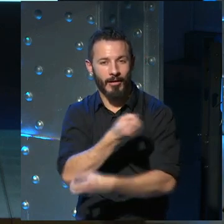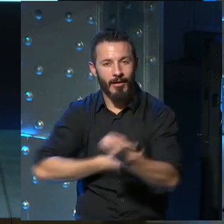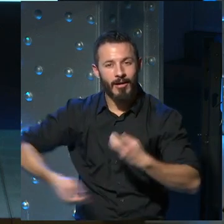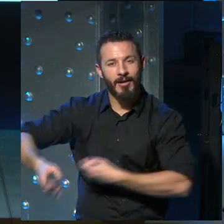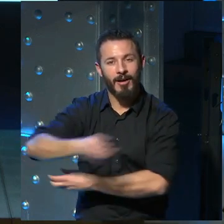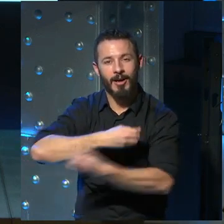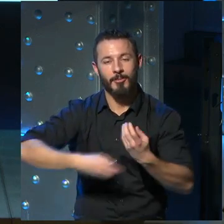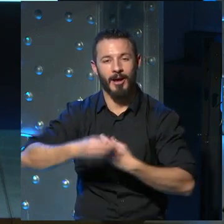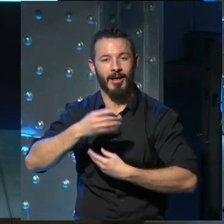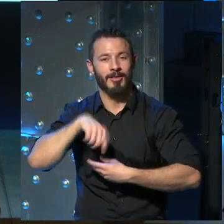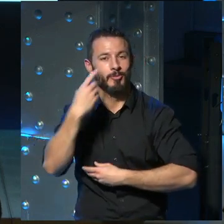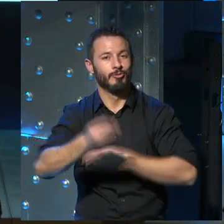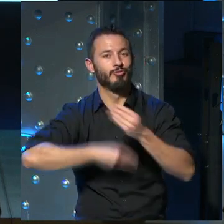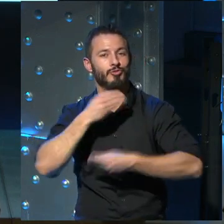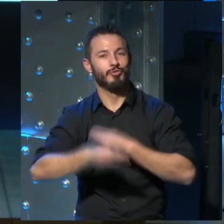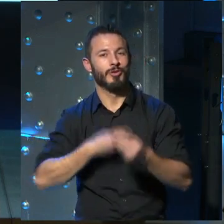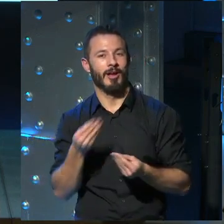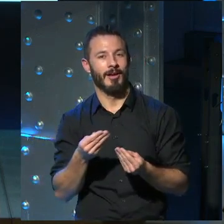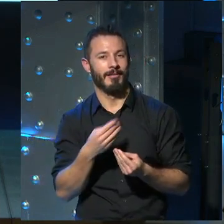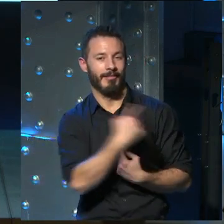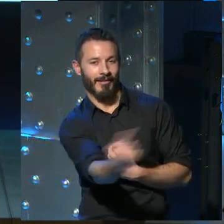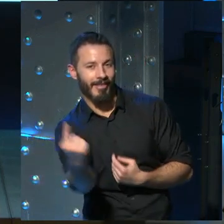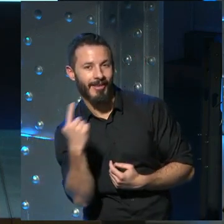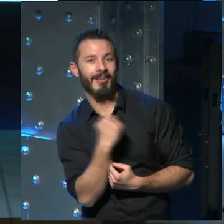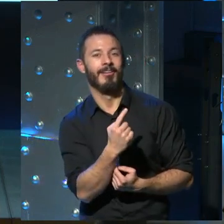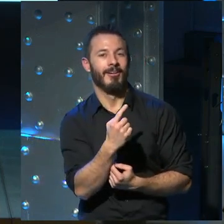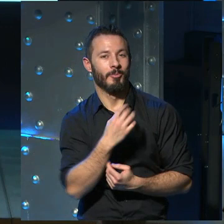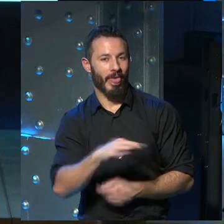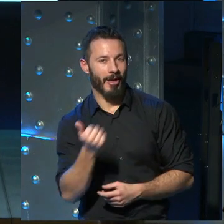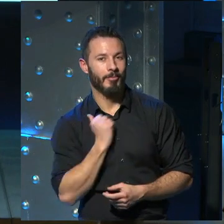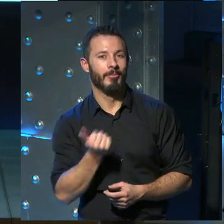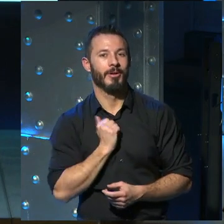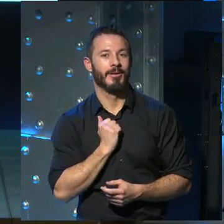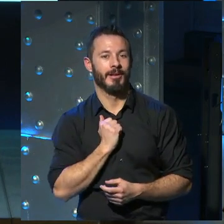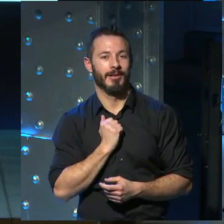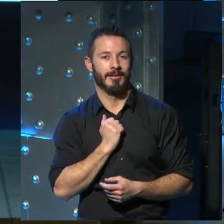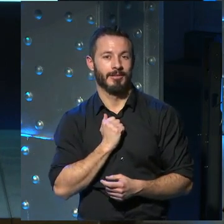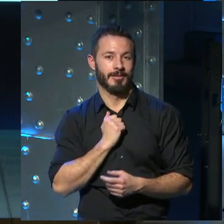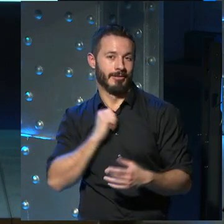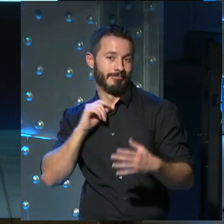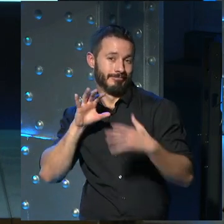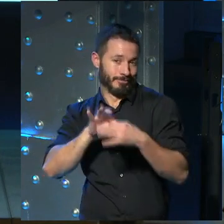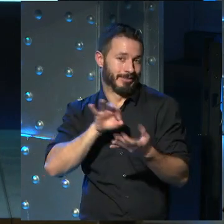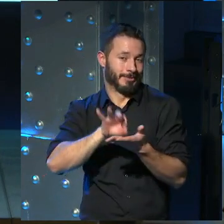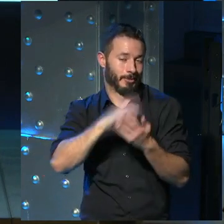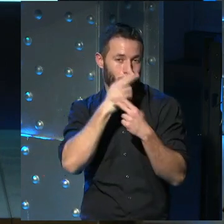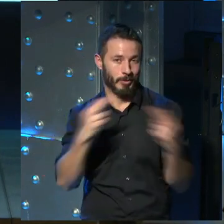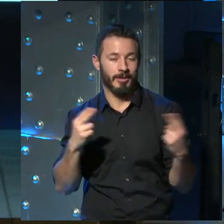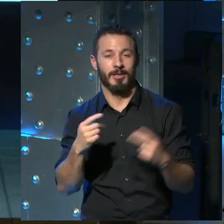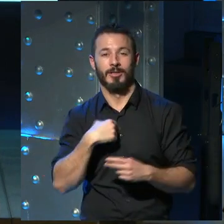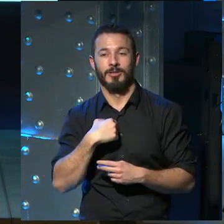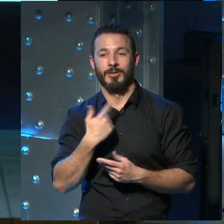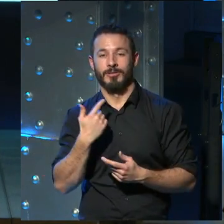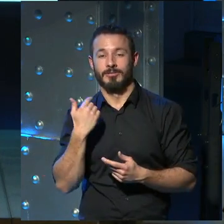que pueda ser utilizado en cada una de las ciudades por los diferentes servicios públicos. Yo, que